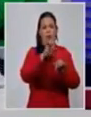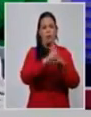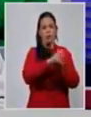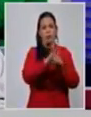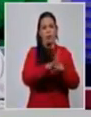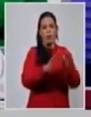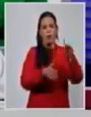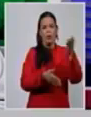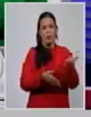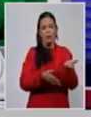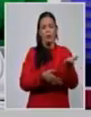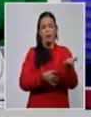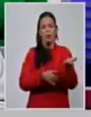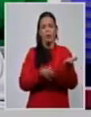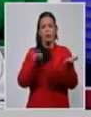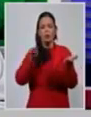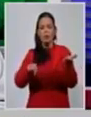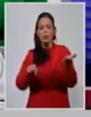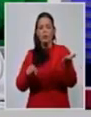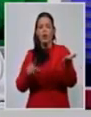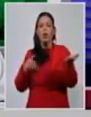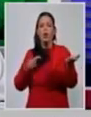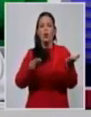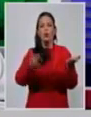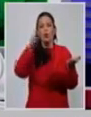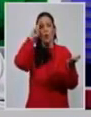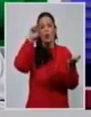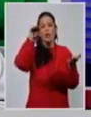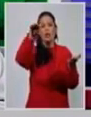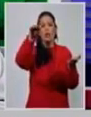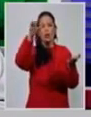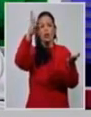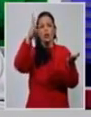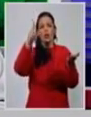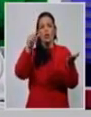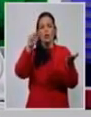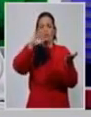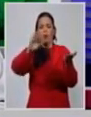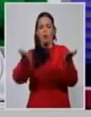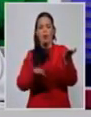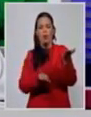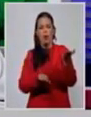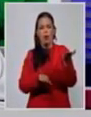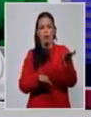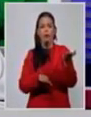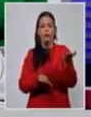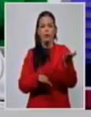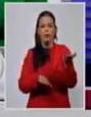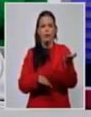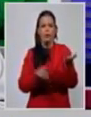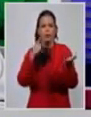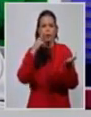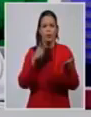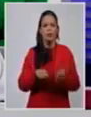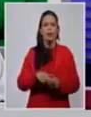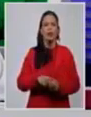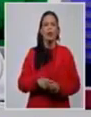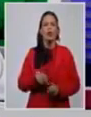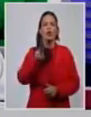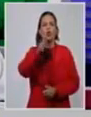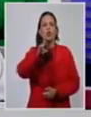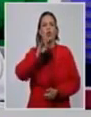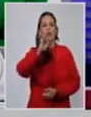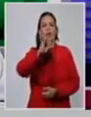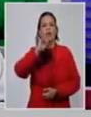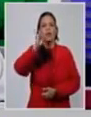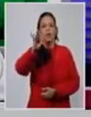que ya están ingresados pues no es superior a esto. Con estas 277 altas